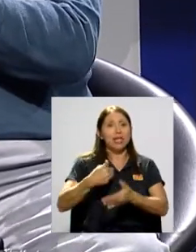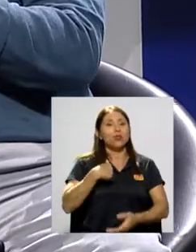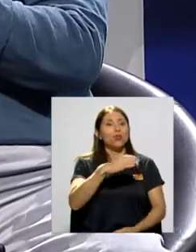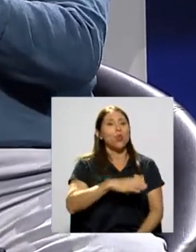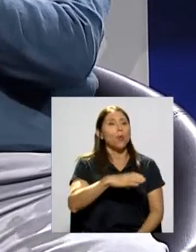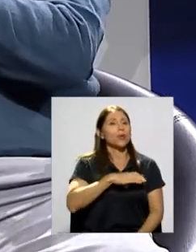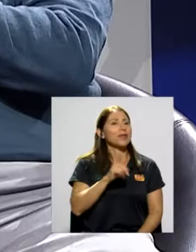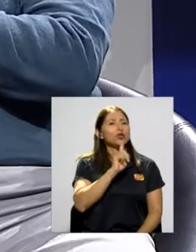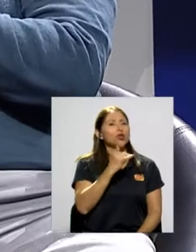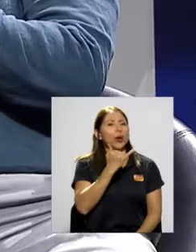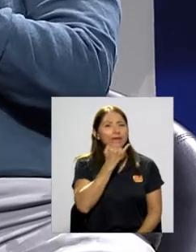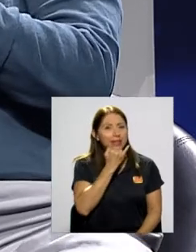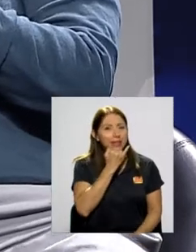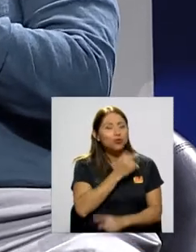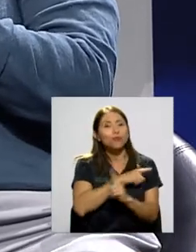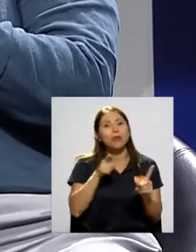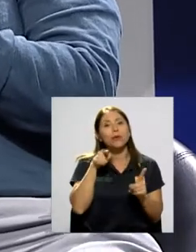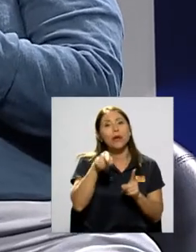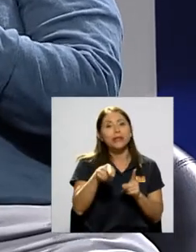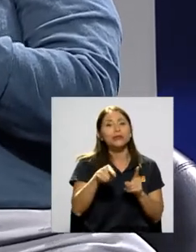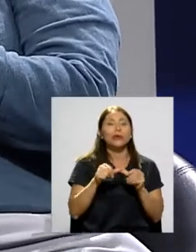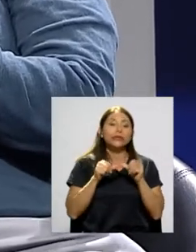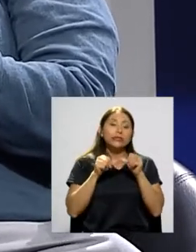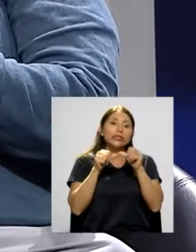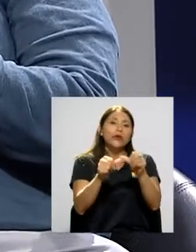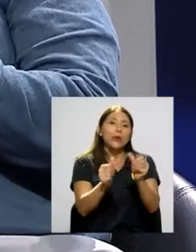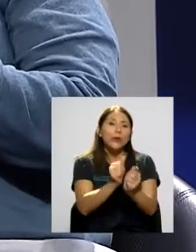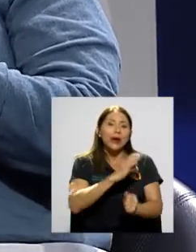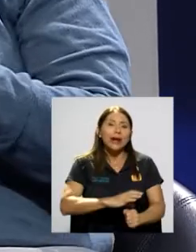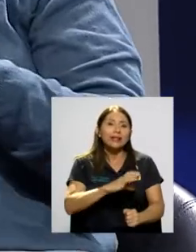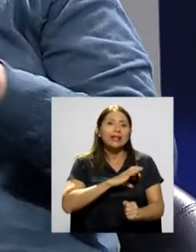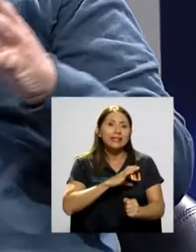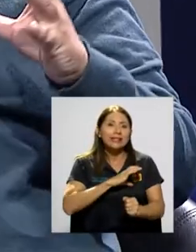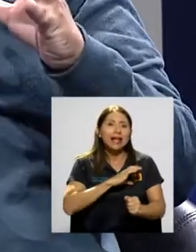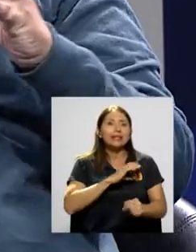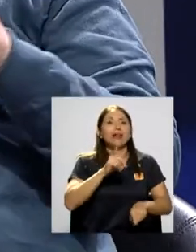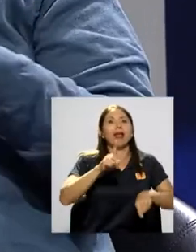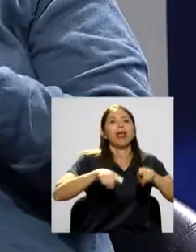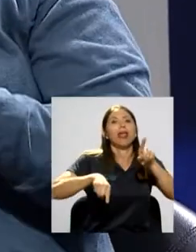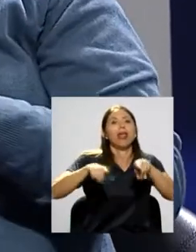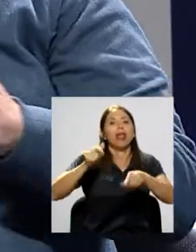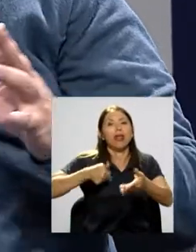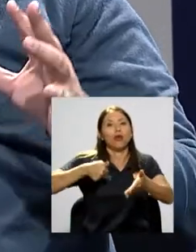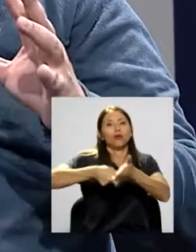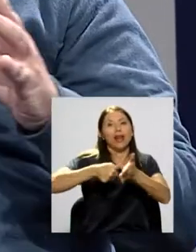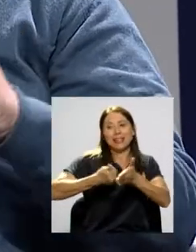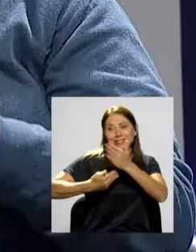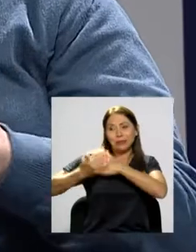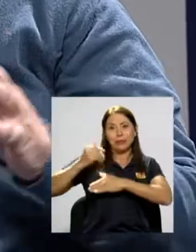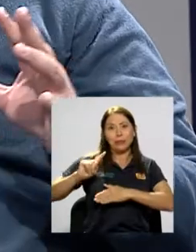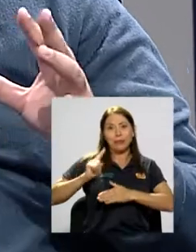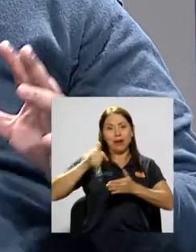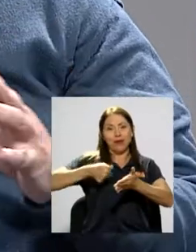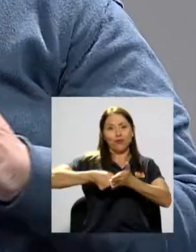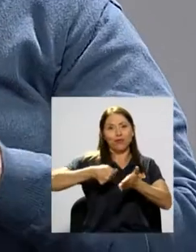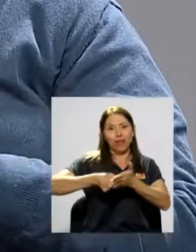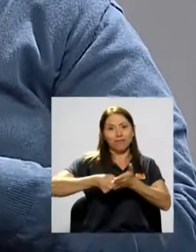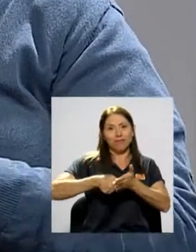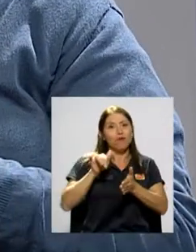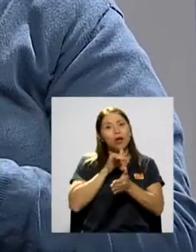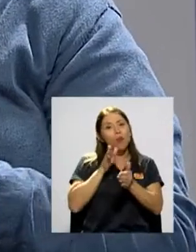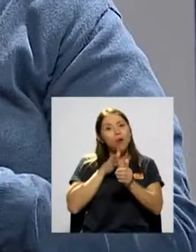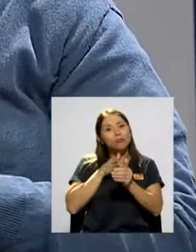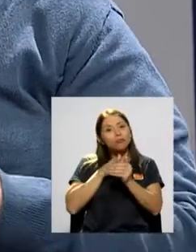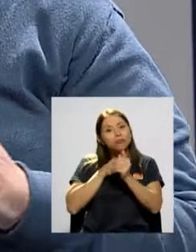siguió los vaivenes de la contienda electoral en la primera ronda, ¿verdad? Fue siguiendo fue siguiendo, digamos, su propio destino, digamos,